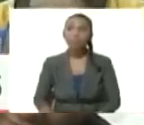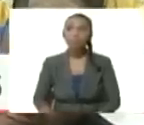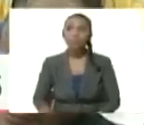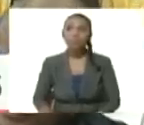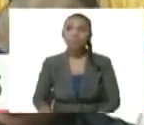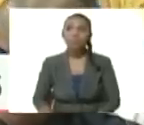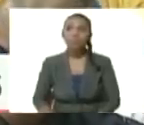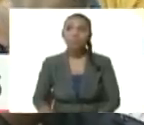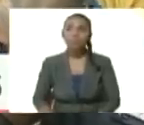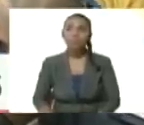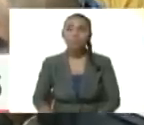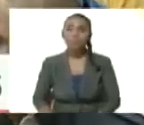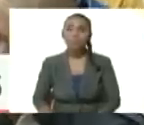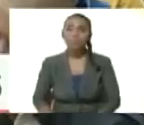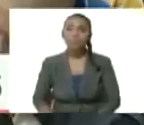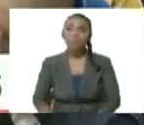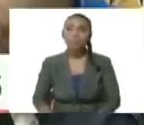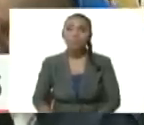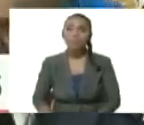Luis José,